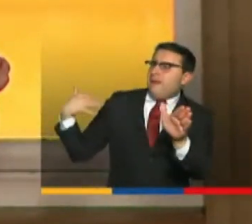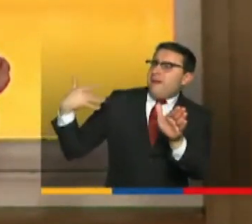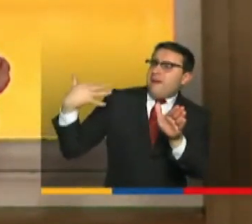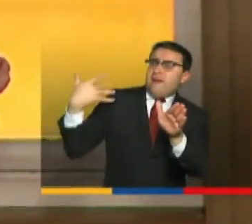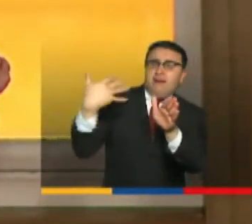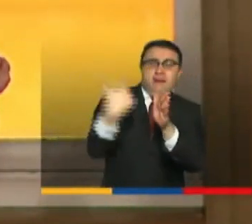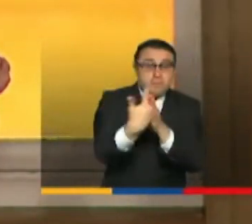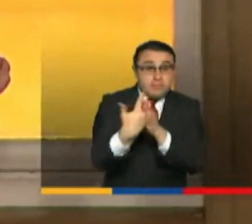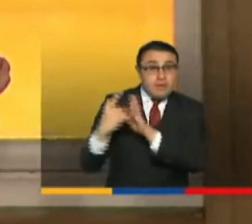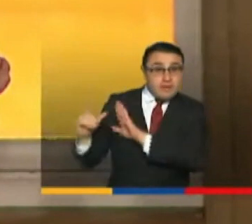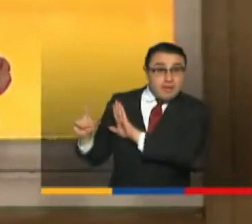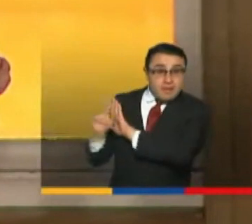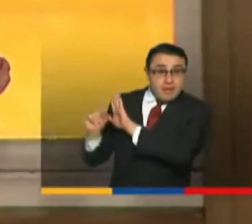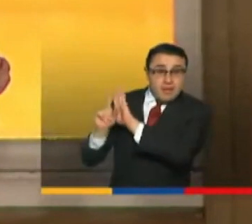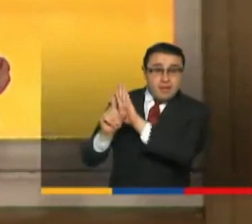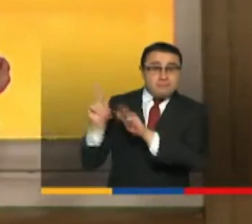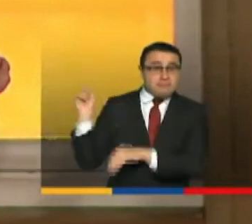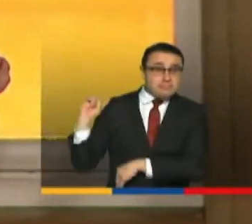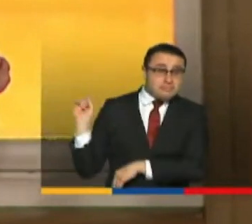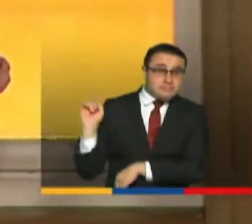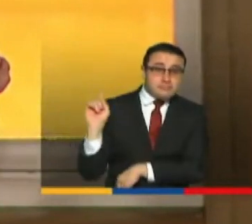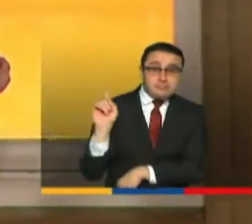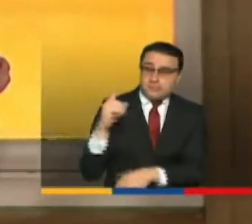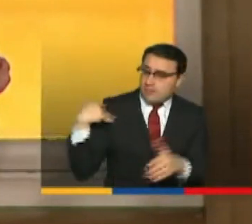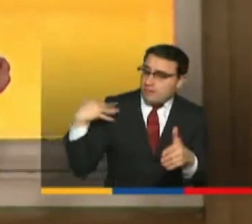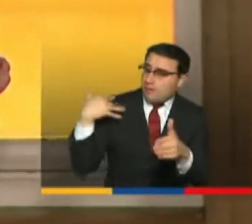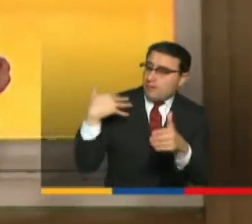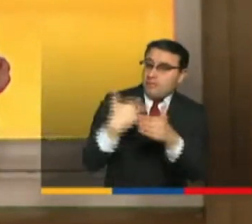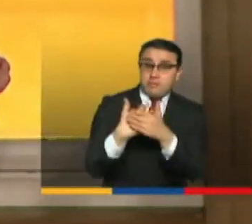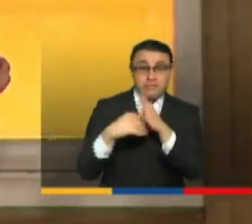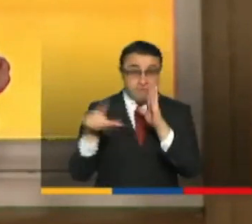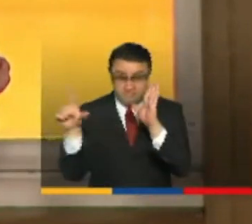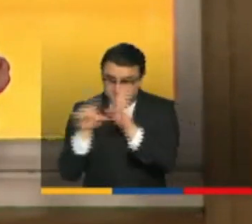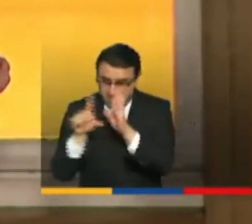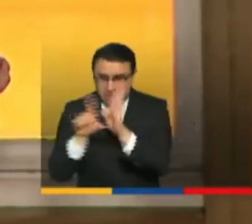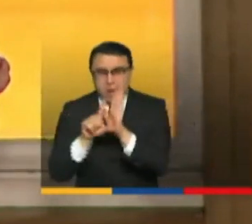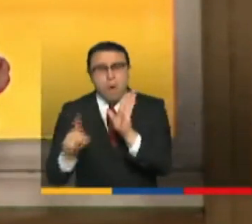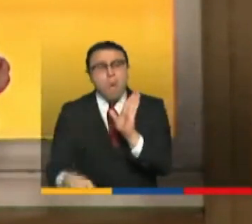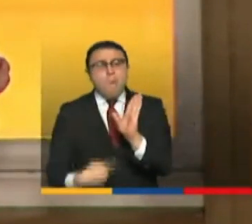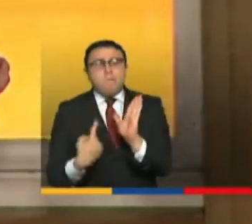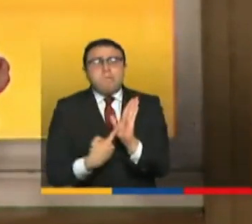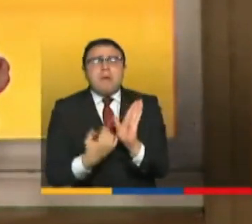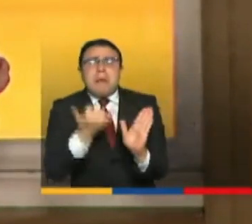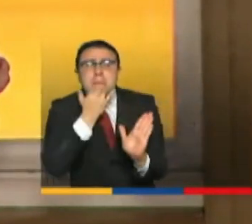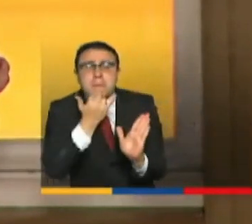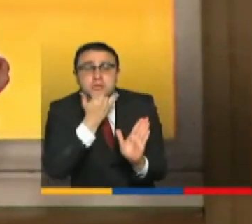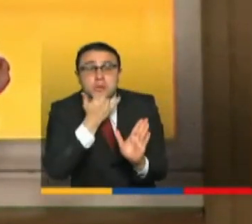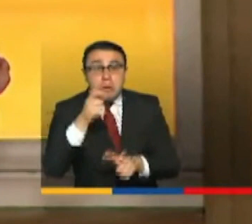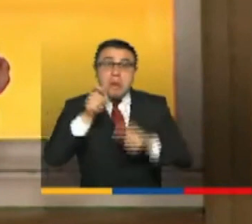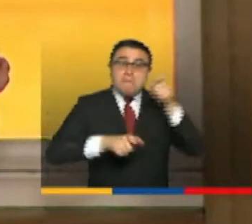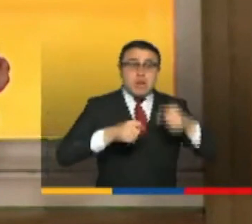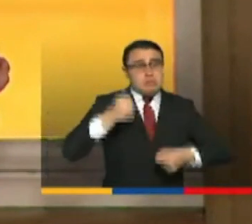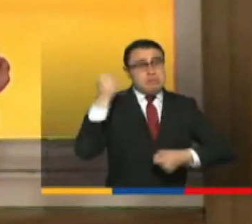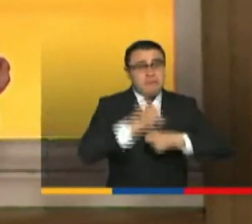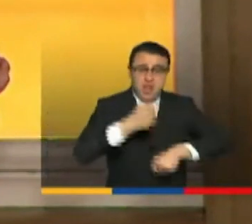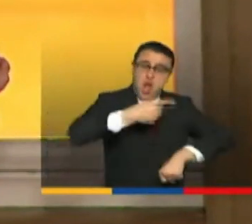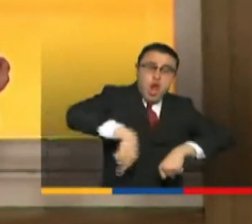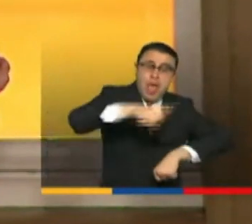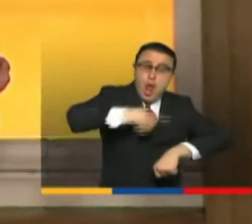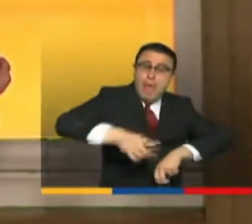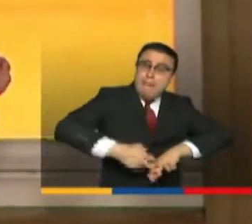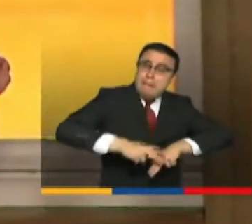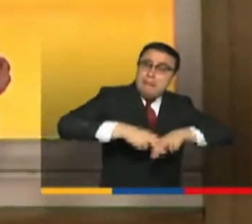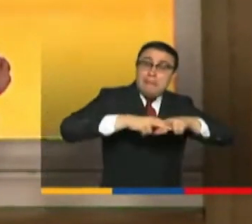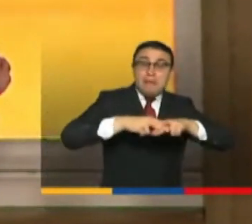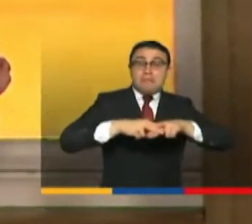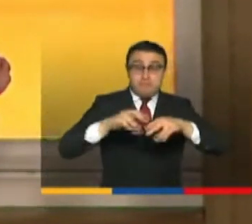leyes que se han creado en estos últimos años, terminamos no solamente con la jornada más alta de la OCDE,